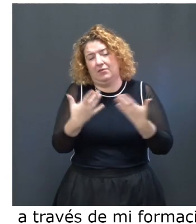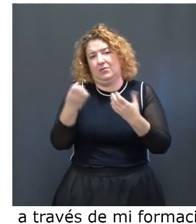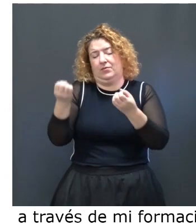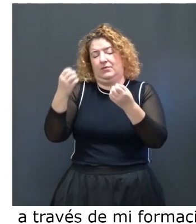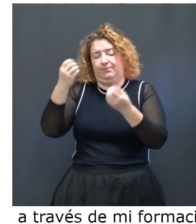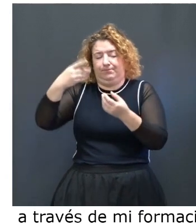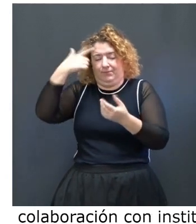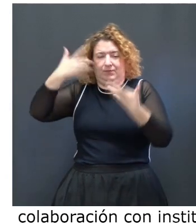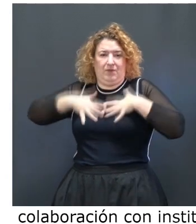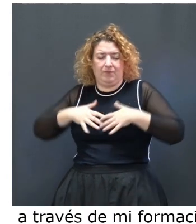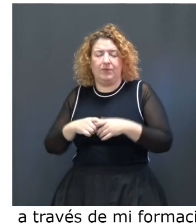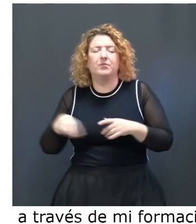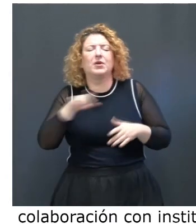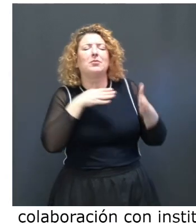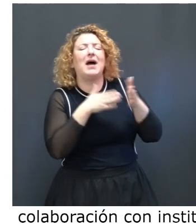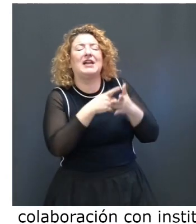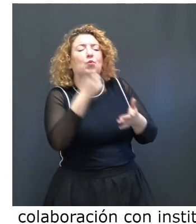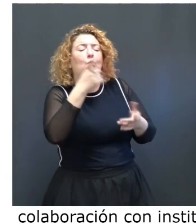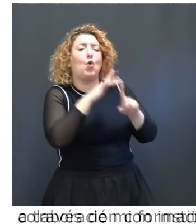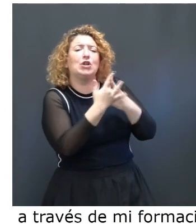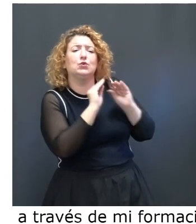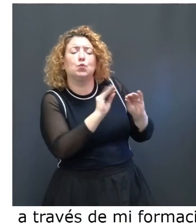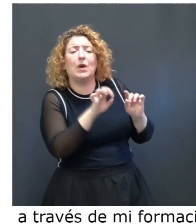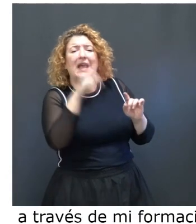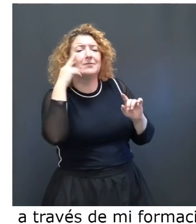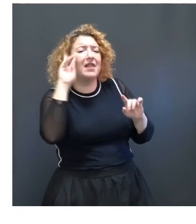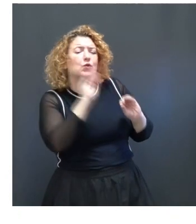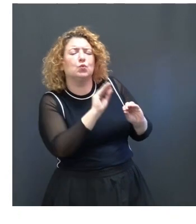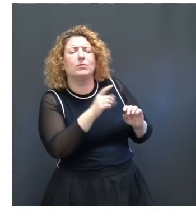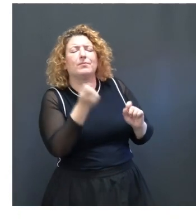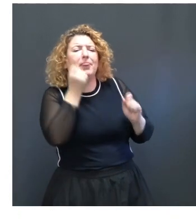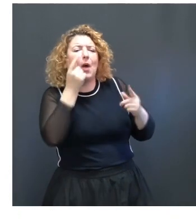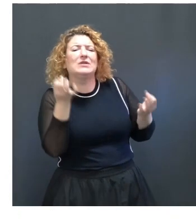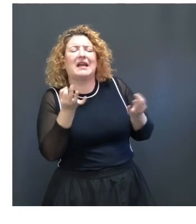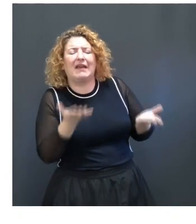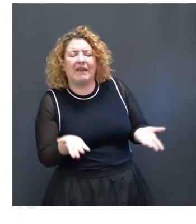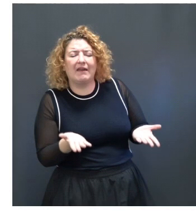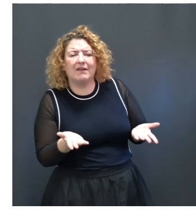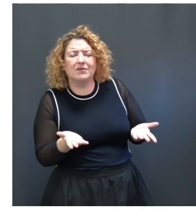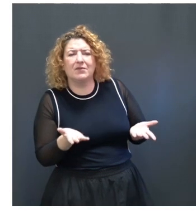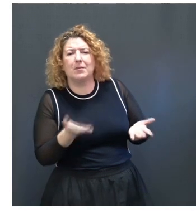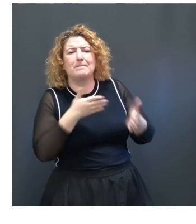en tu contexto y en tu experiencia, ¿qué es lo que has identificado como Pues las principales barreras para la en mi